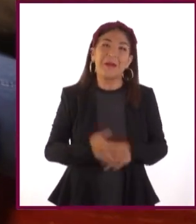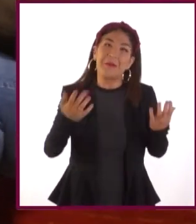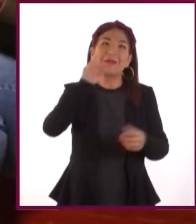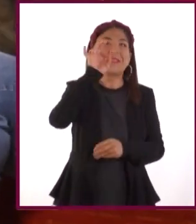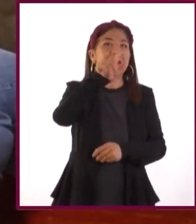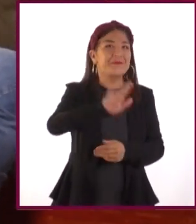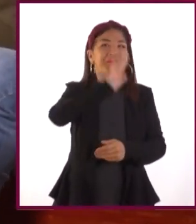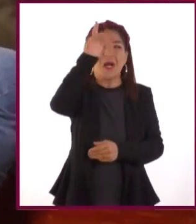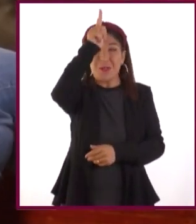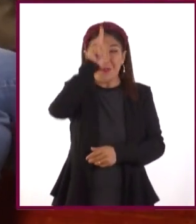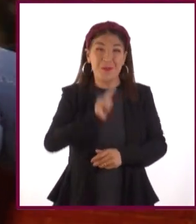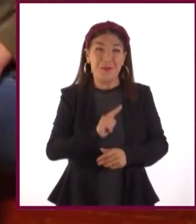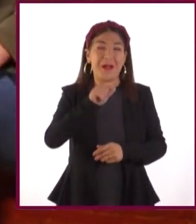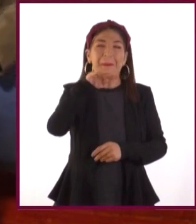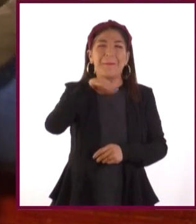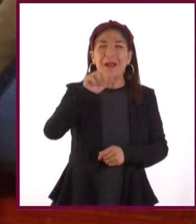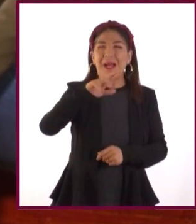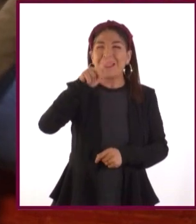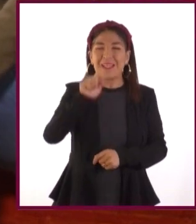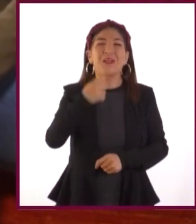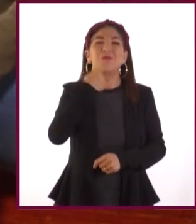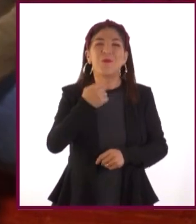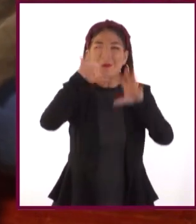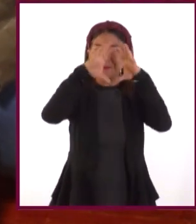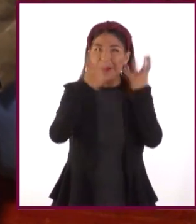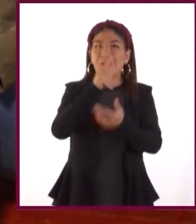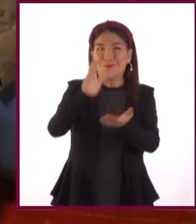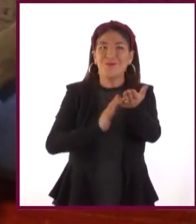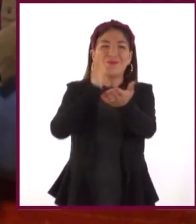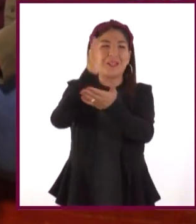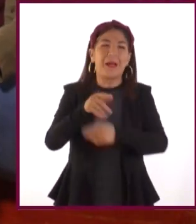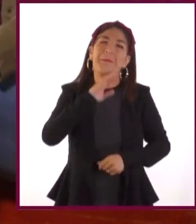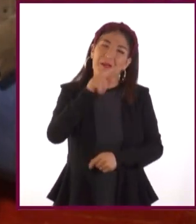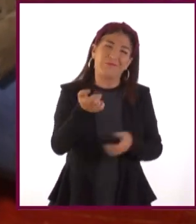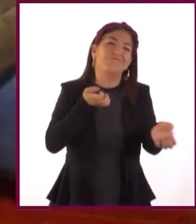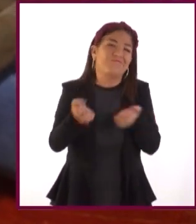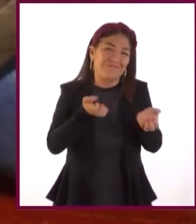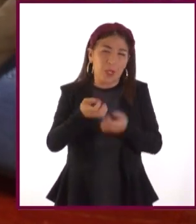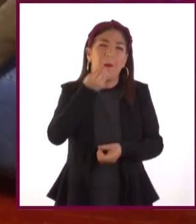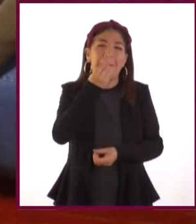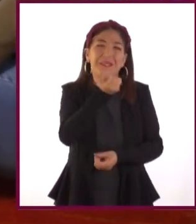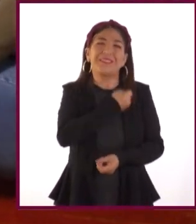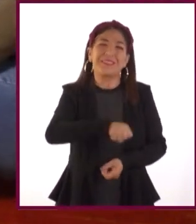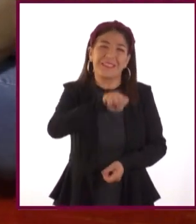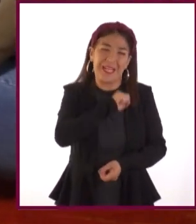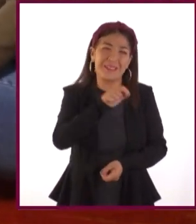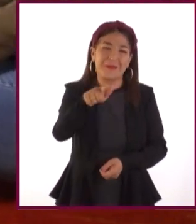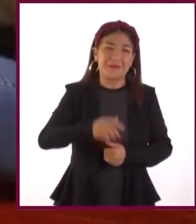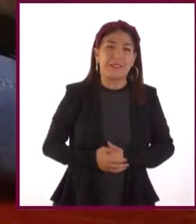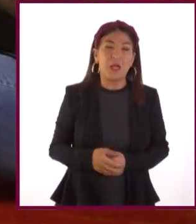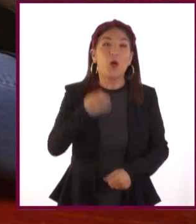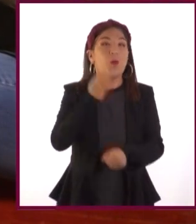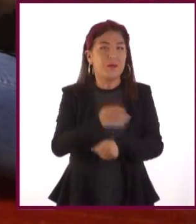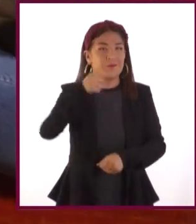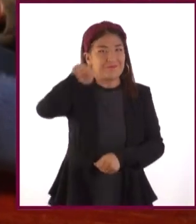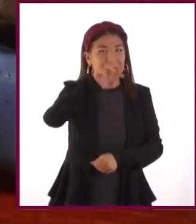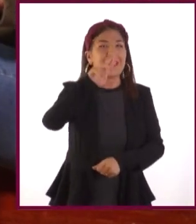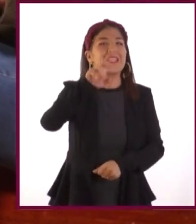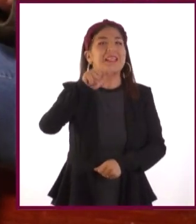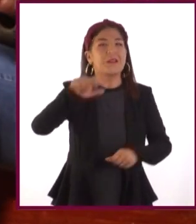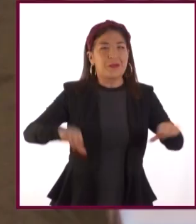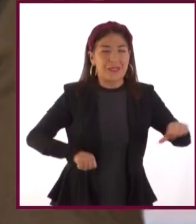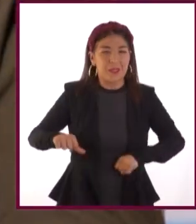palma unos 100 kilogramos. ¡Ay, fantástico, amiga, Ahora ya saben, si quieren tener un menor peso,